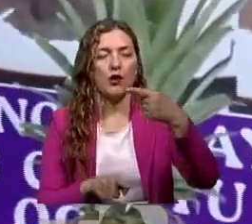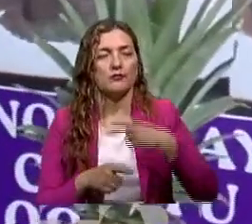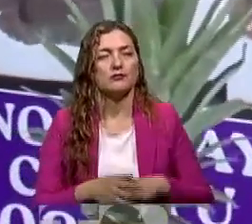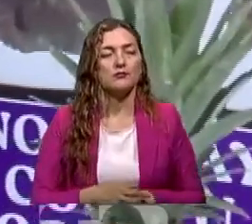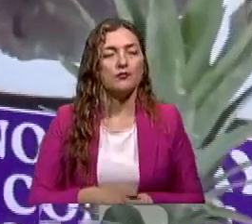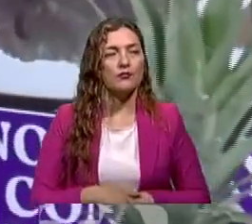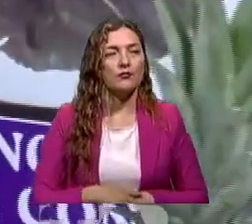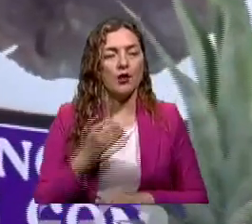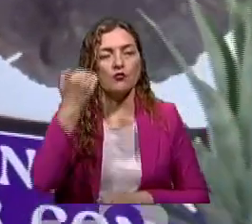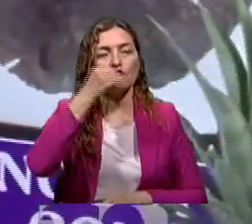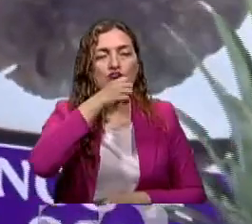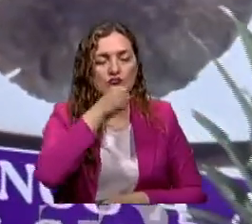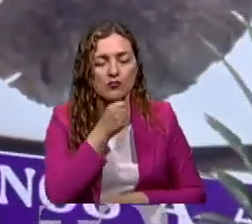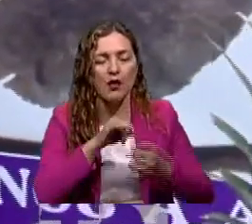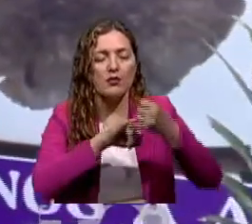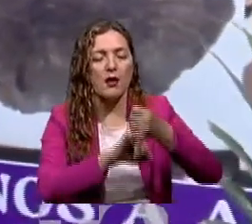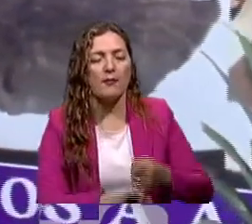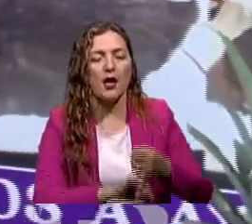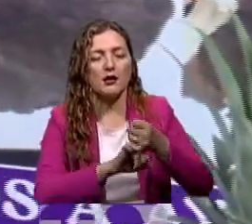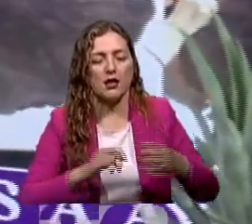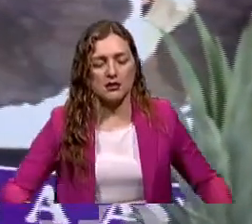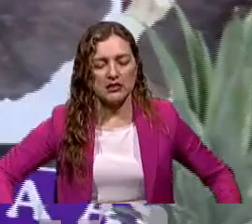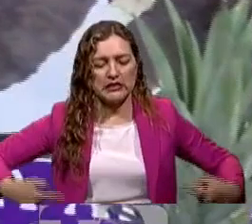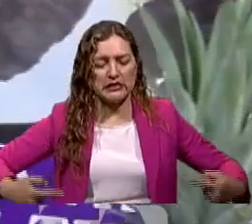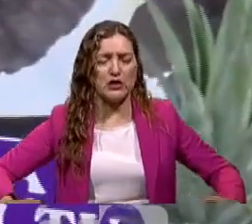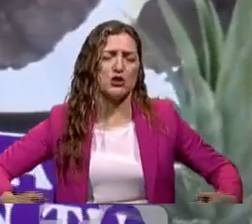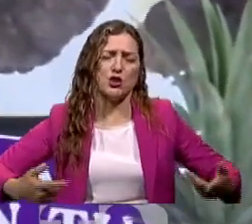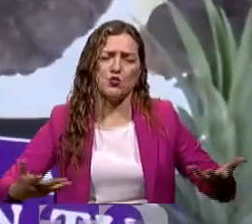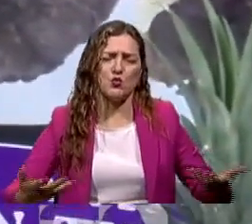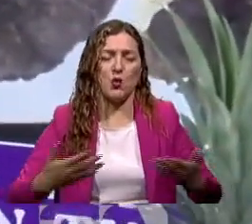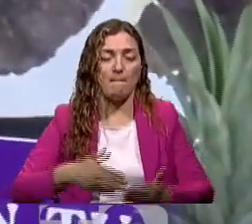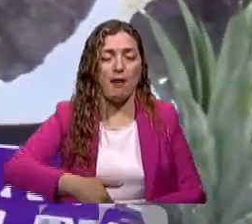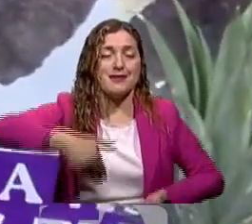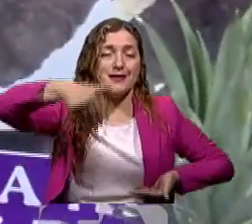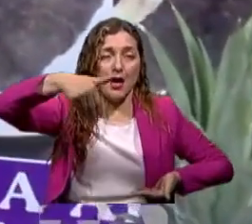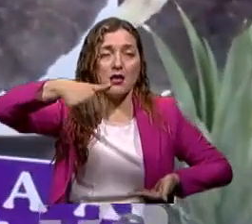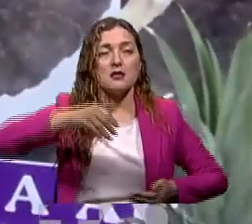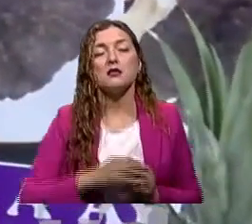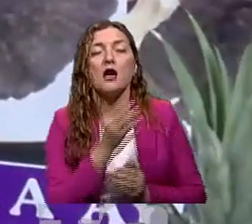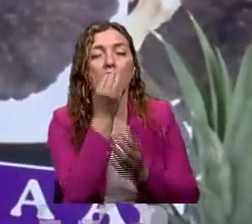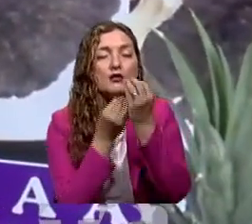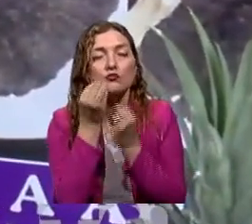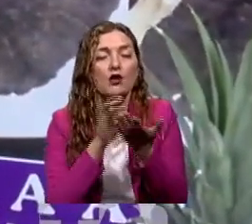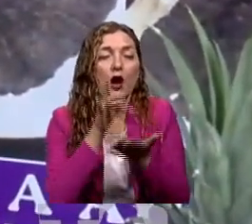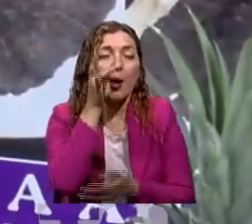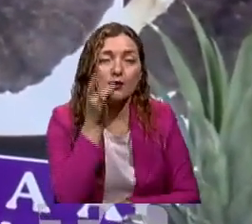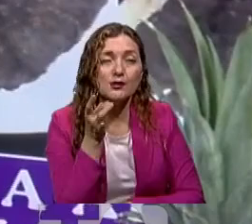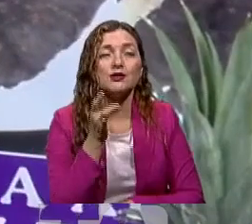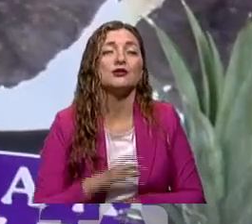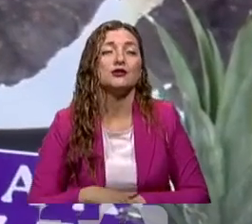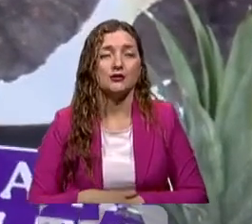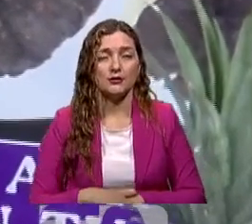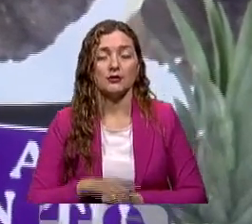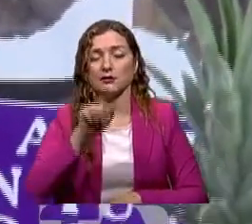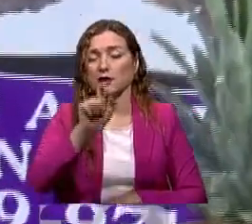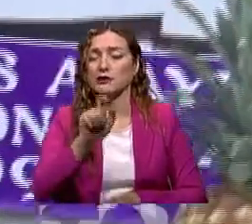Tenemos también adultos mayores que dependen de una silla de rueda, pañales, alimentos, medicina. Esos son los